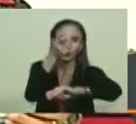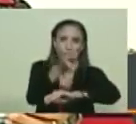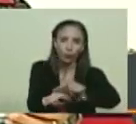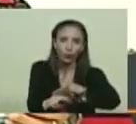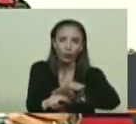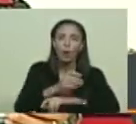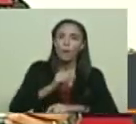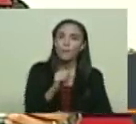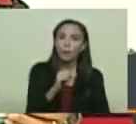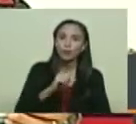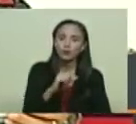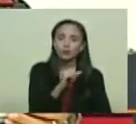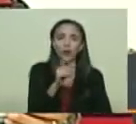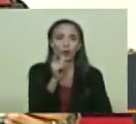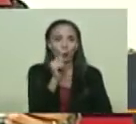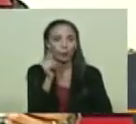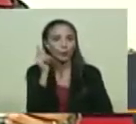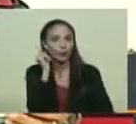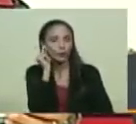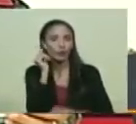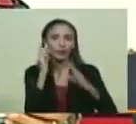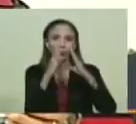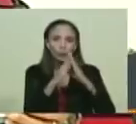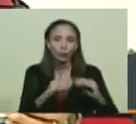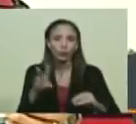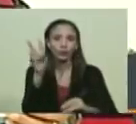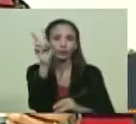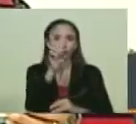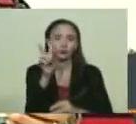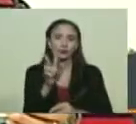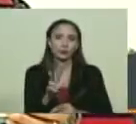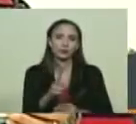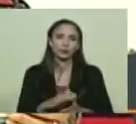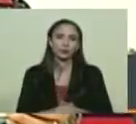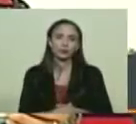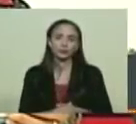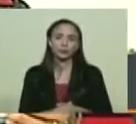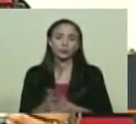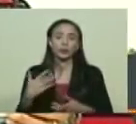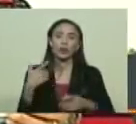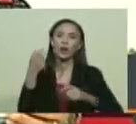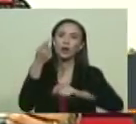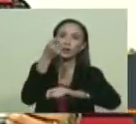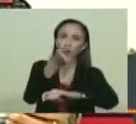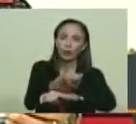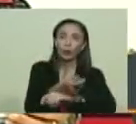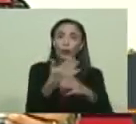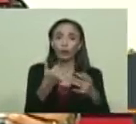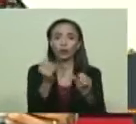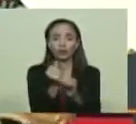funcionarios policiales del país. De ellos ha graduado y